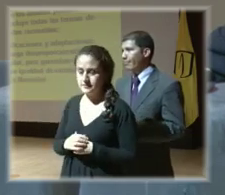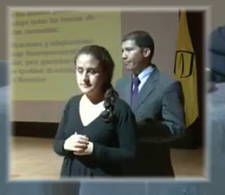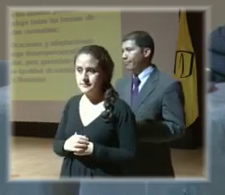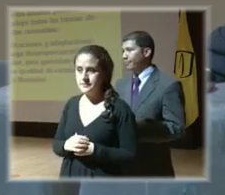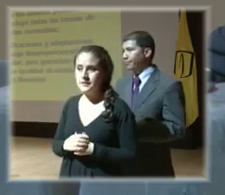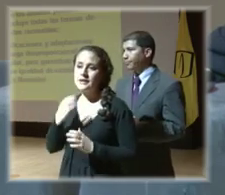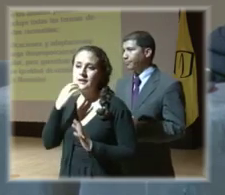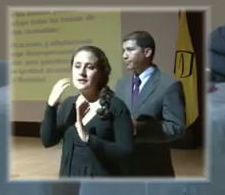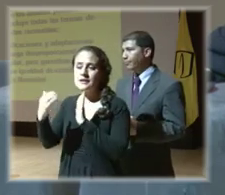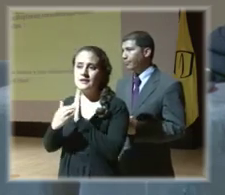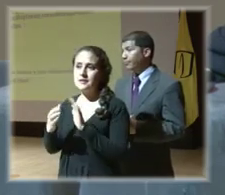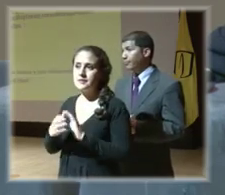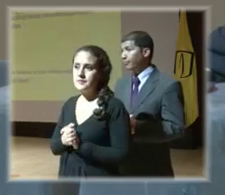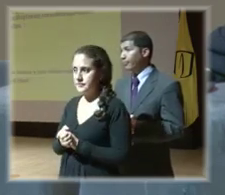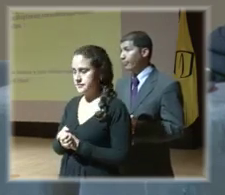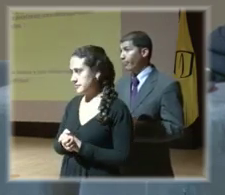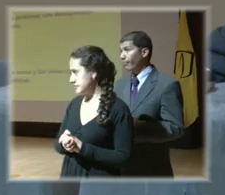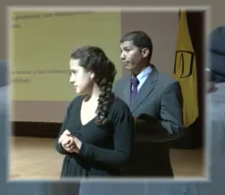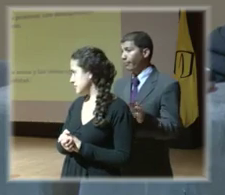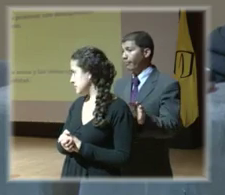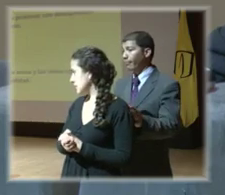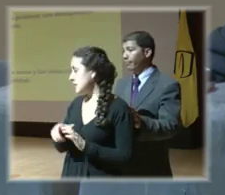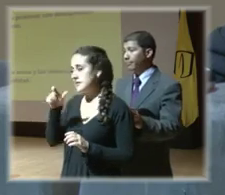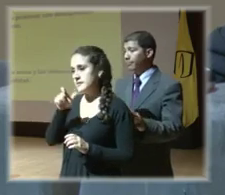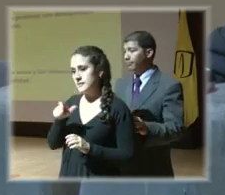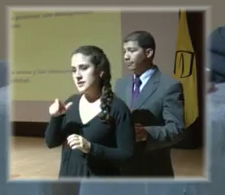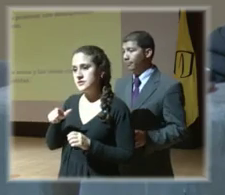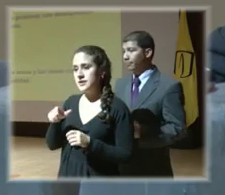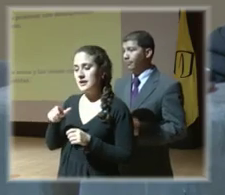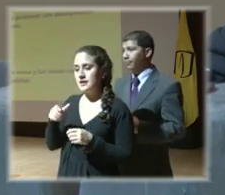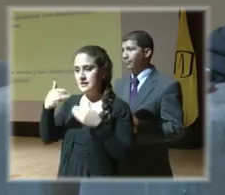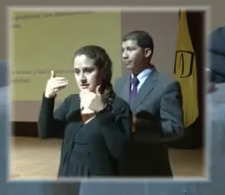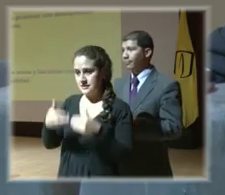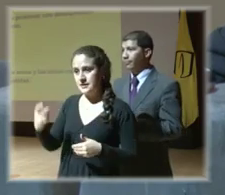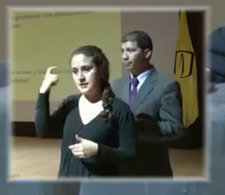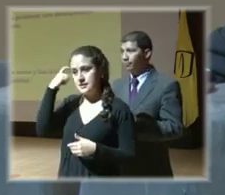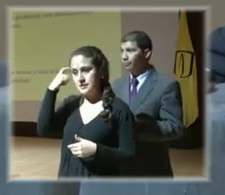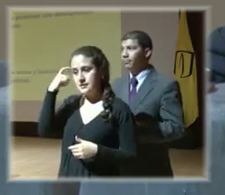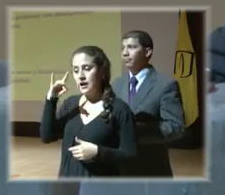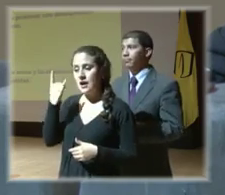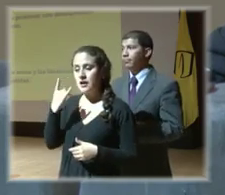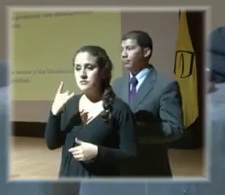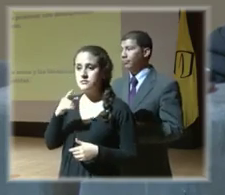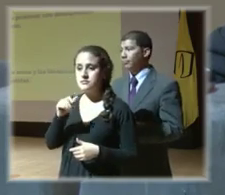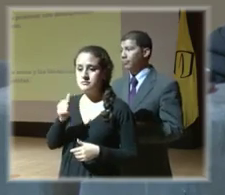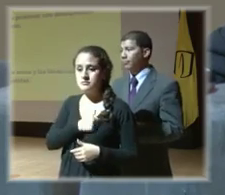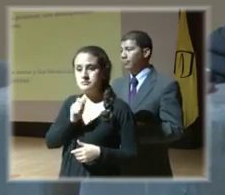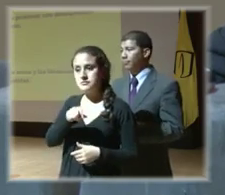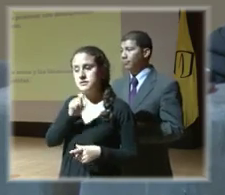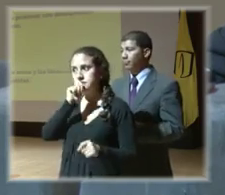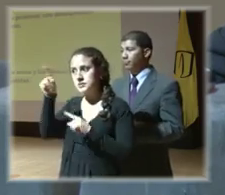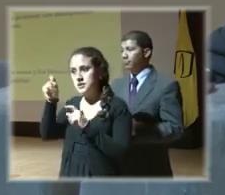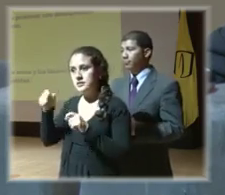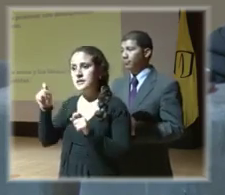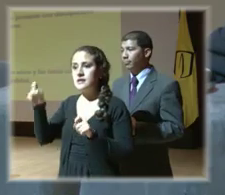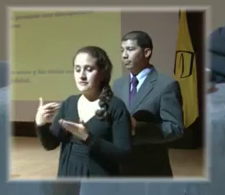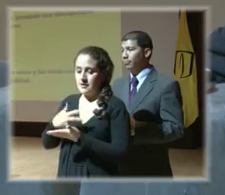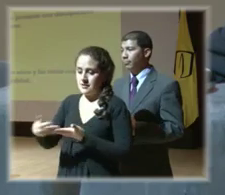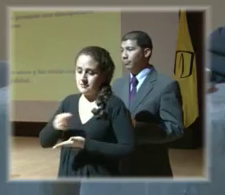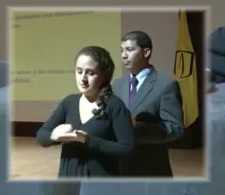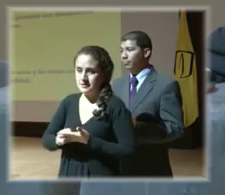en el caso de las personas con discapacidad intelectual, en función de lo que le quieras preguntar, tú te armas como un rotafolio